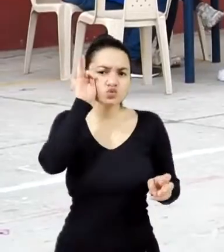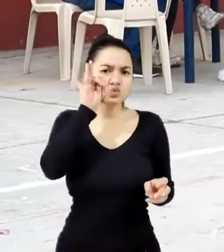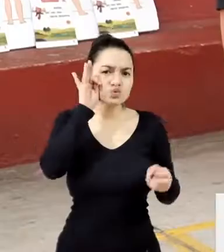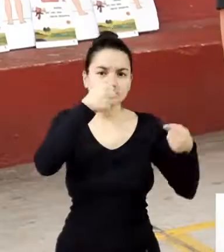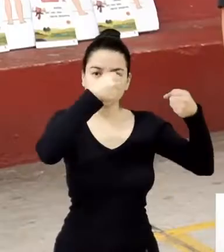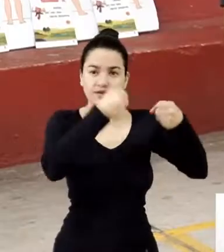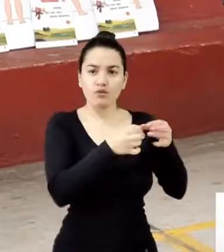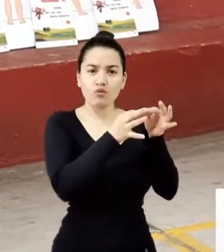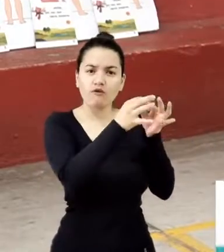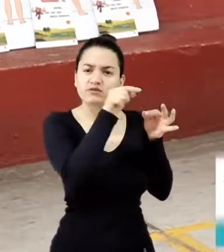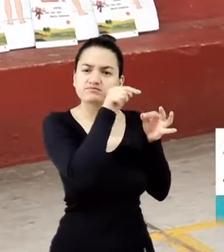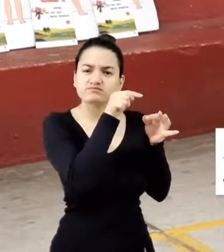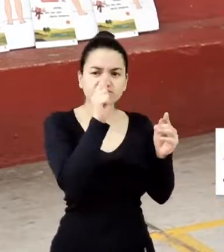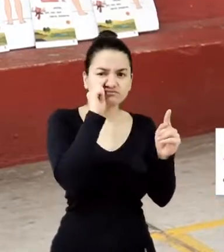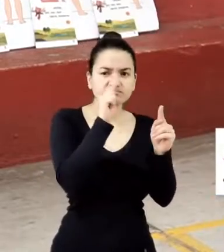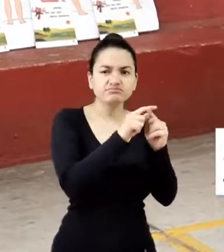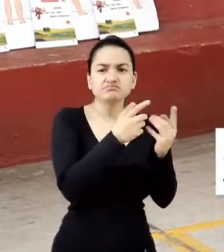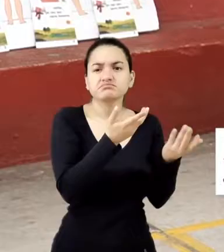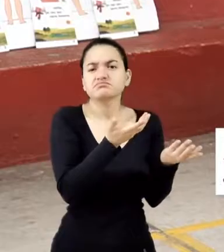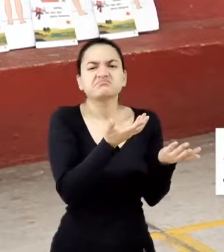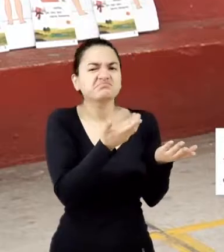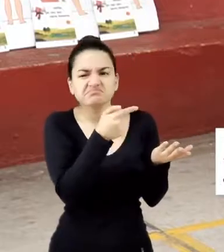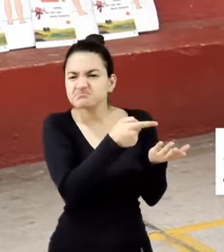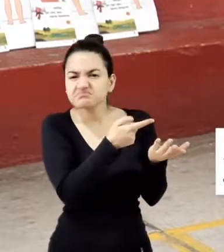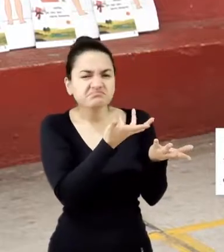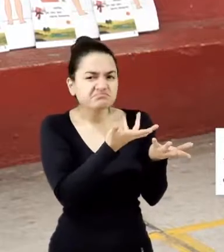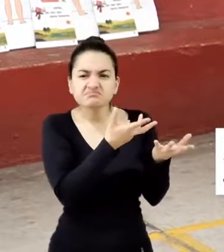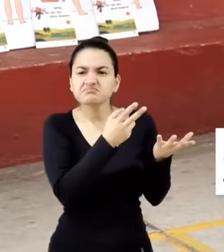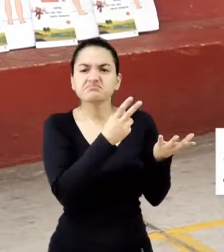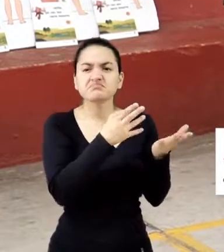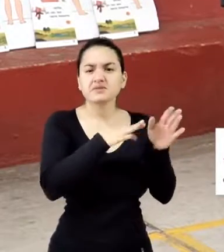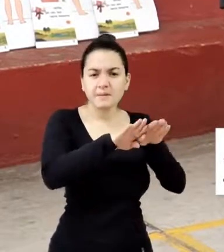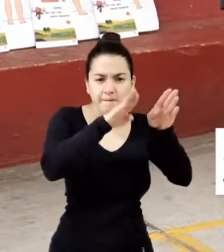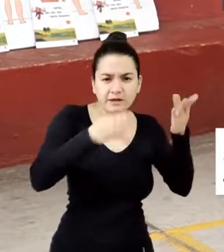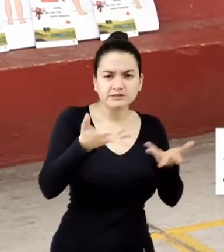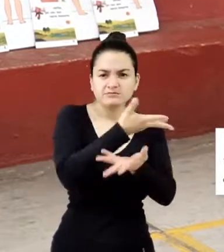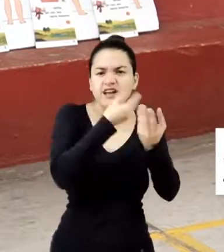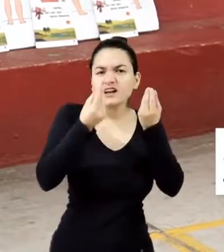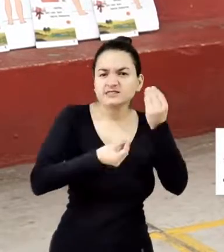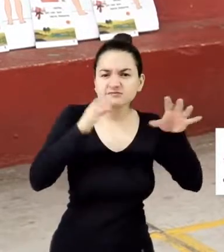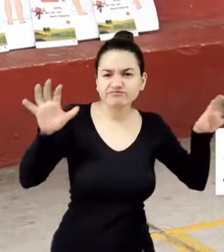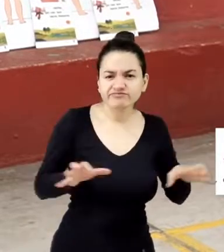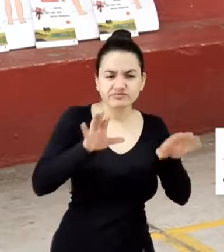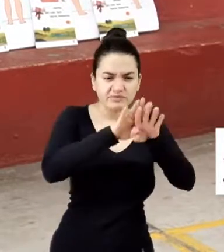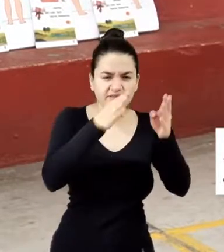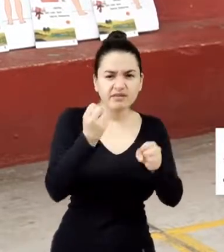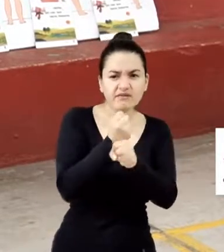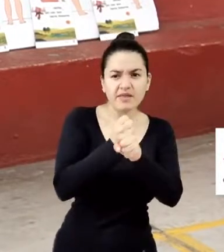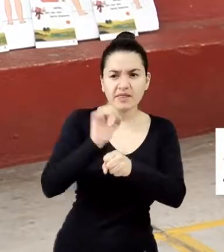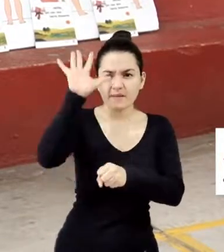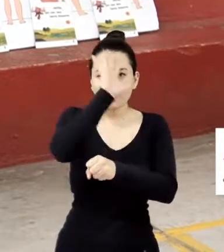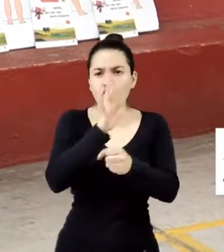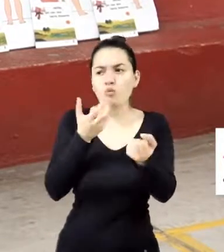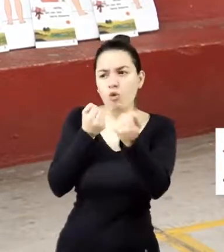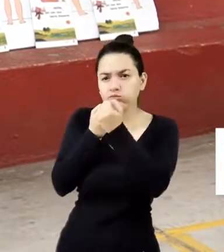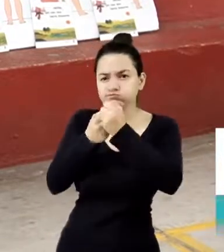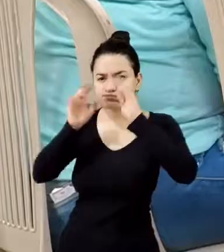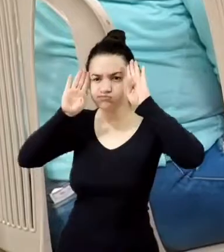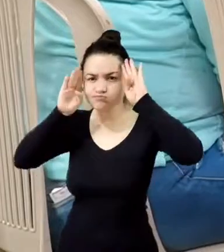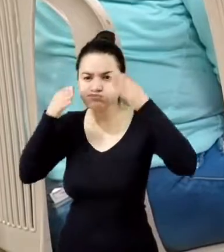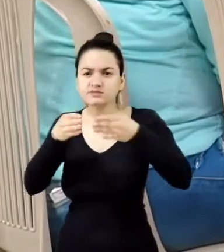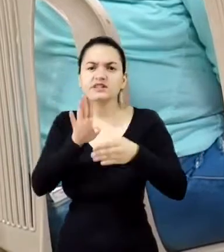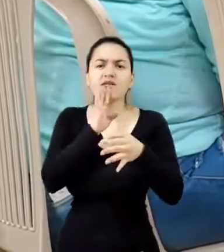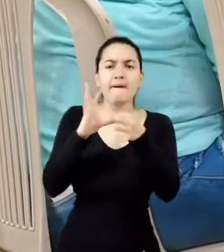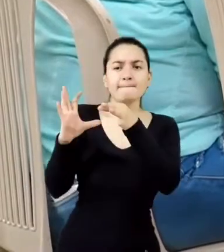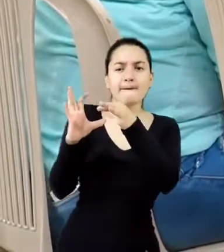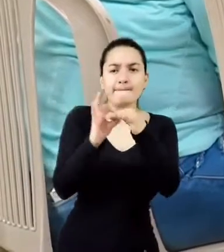siendo partícipe de la segunda jornada solidaria en el municipio de Túquerres, que básicamente es una jornada organizada